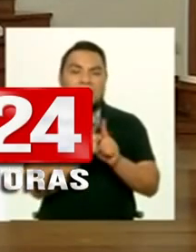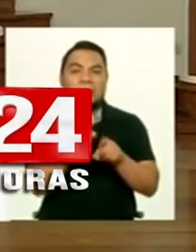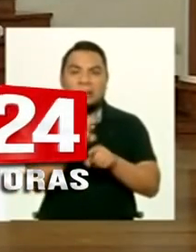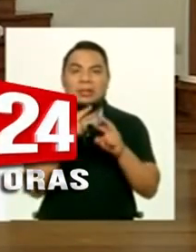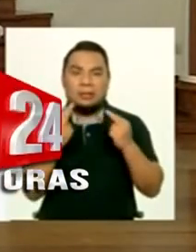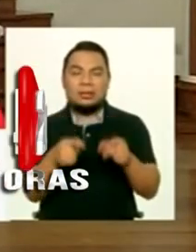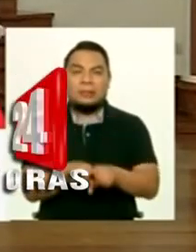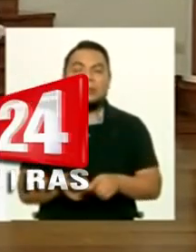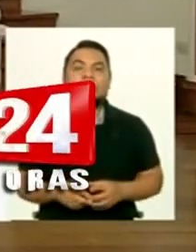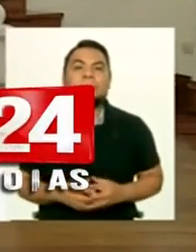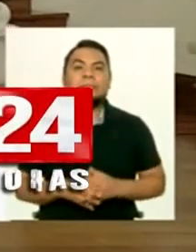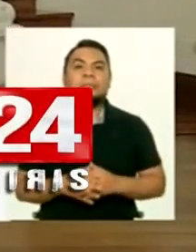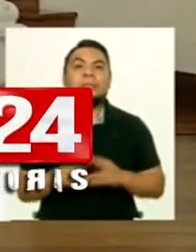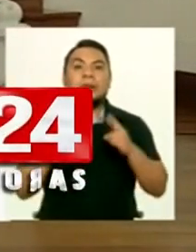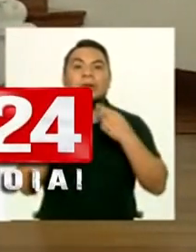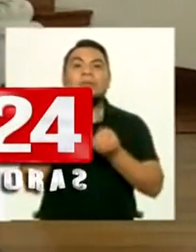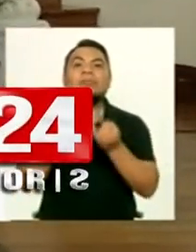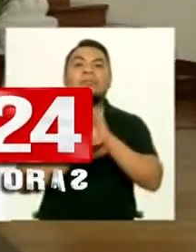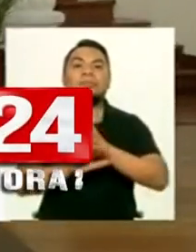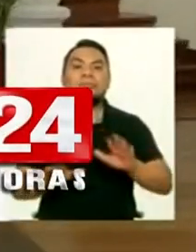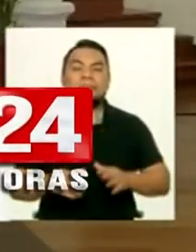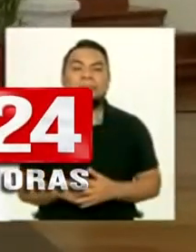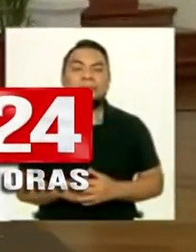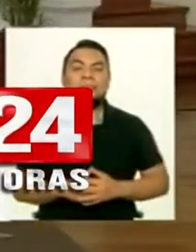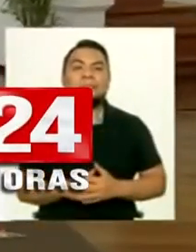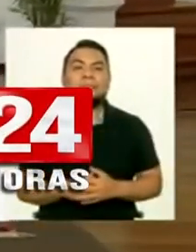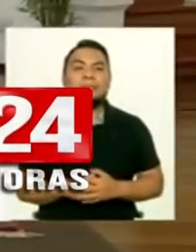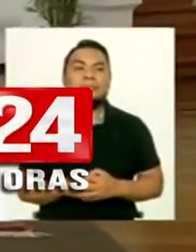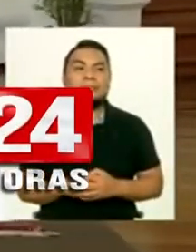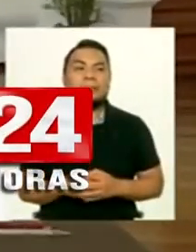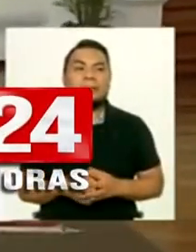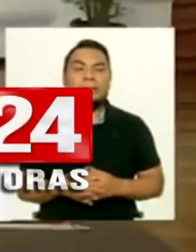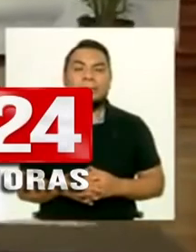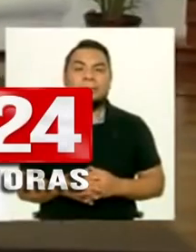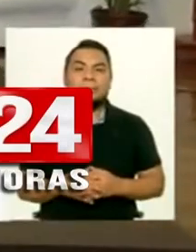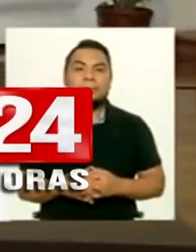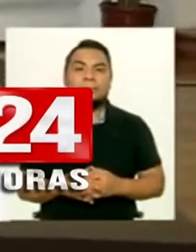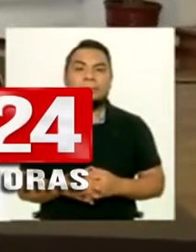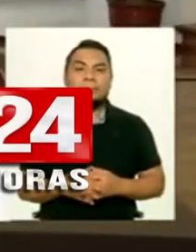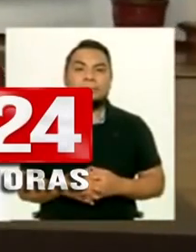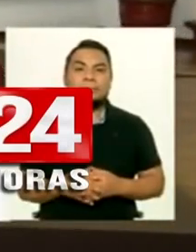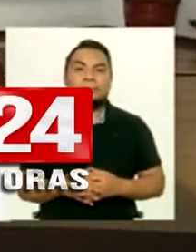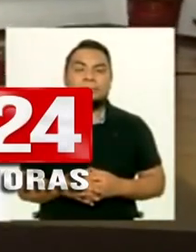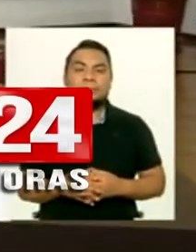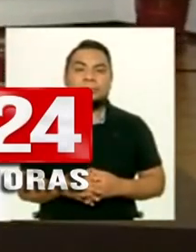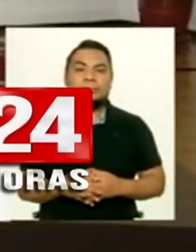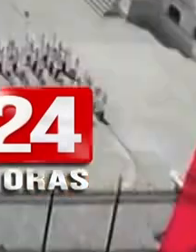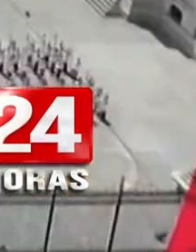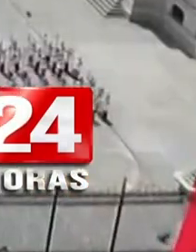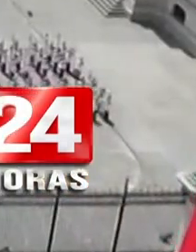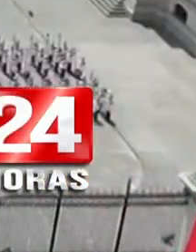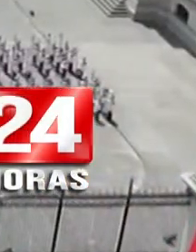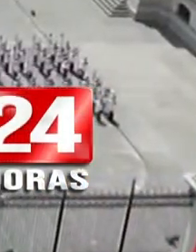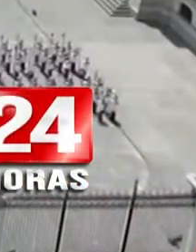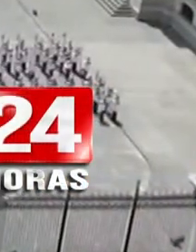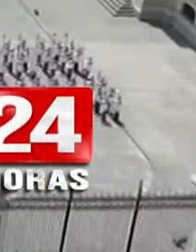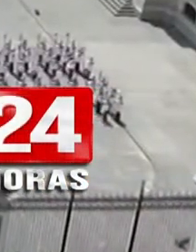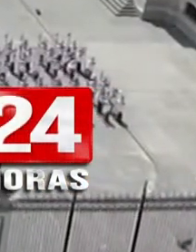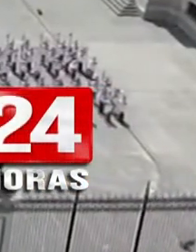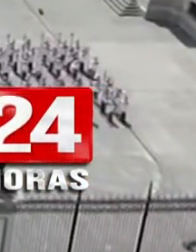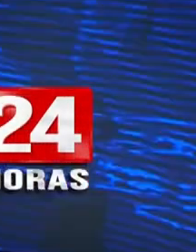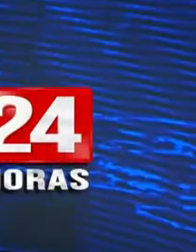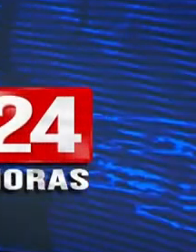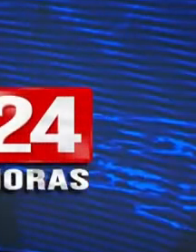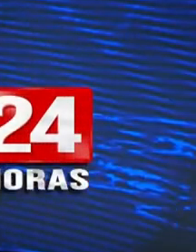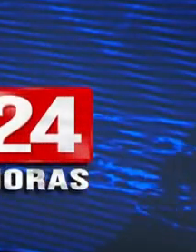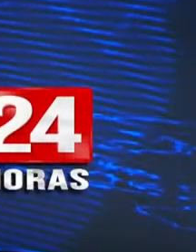Nicolás Bustamante, abogado de profesión, ha sido secretario general del Ministerio de Transportes y Comunicaciones, precisamente durante la